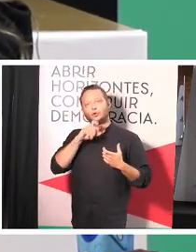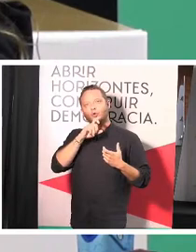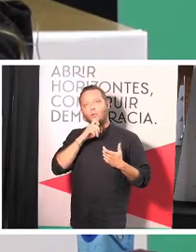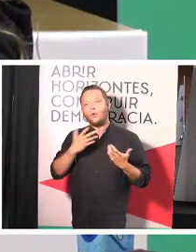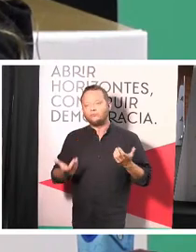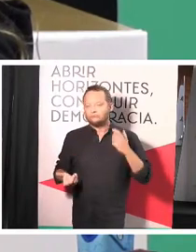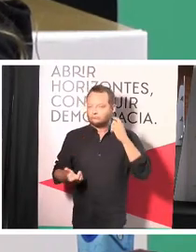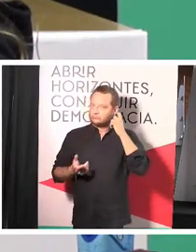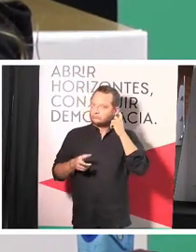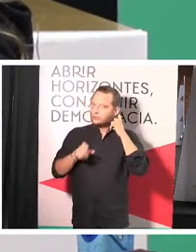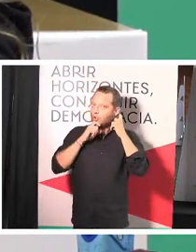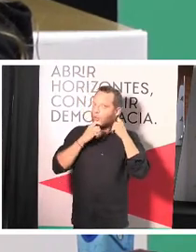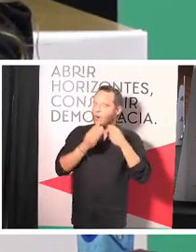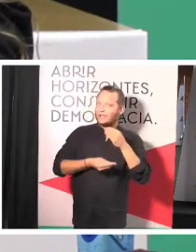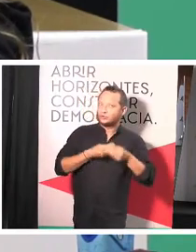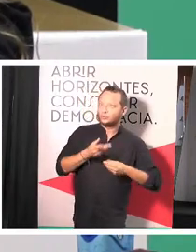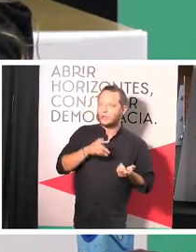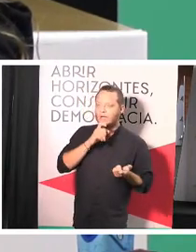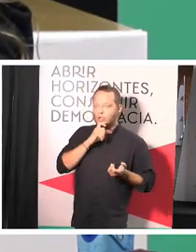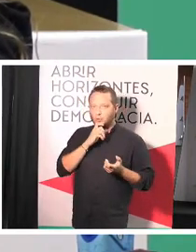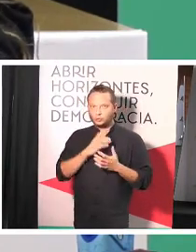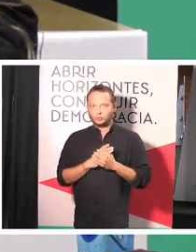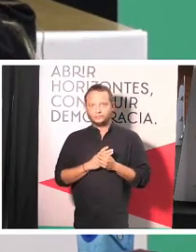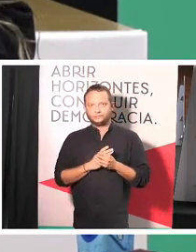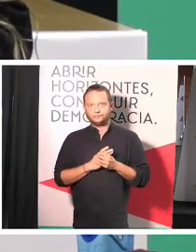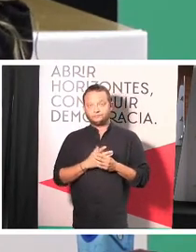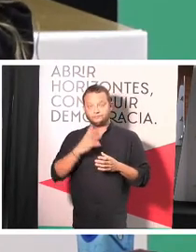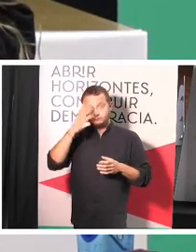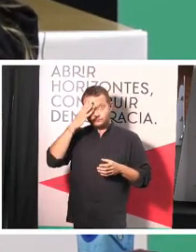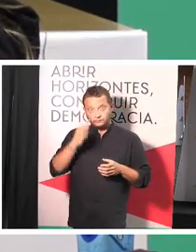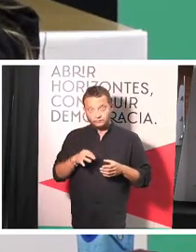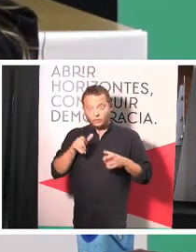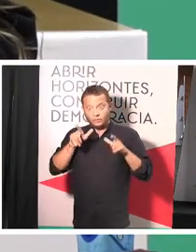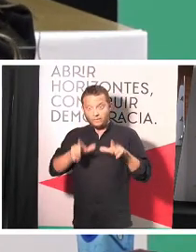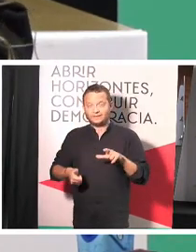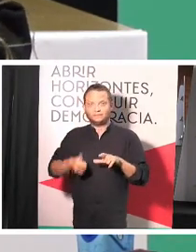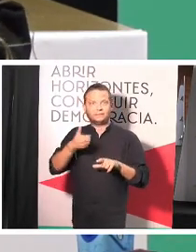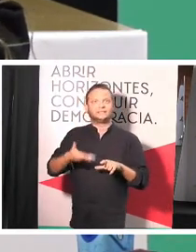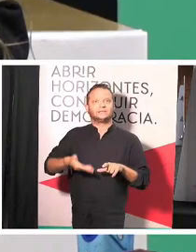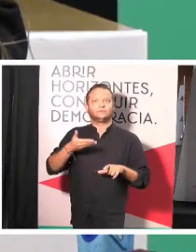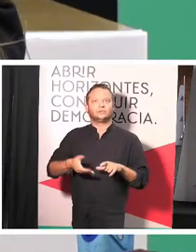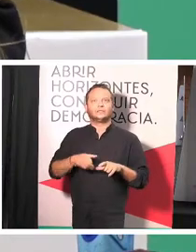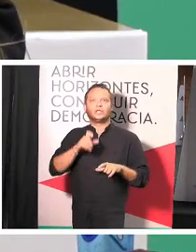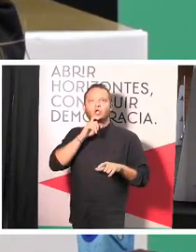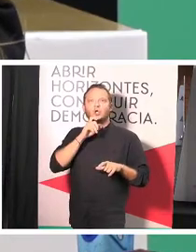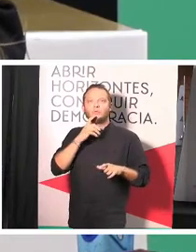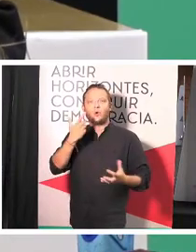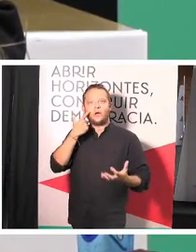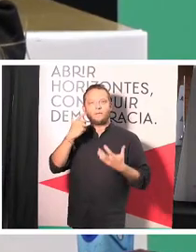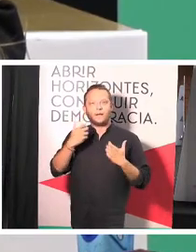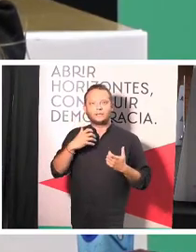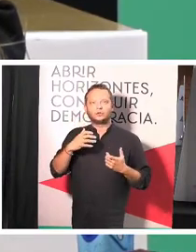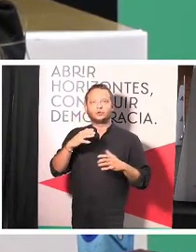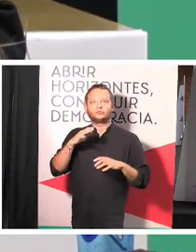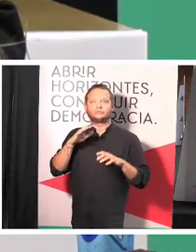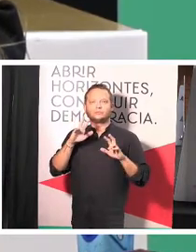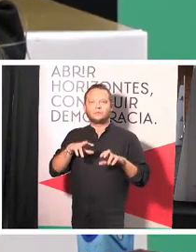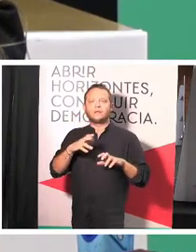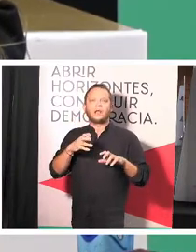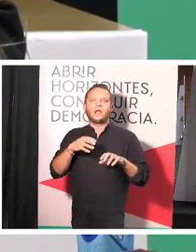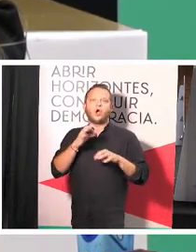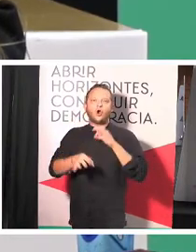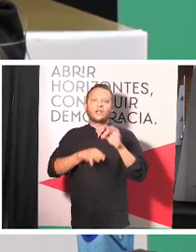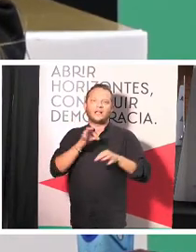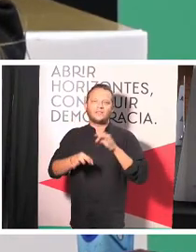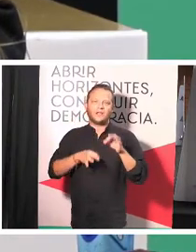son, cómo actúan, sino que creo que es de las partes más importantes, ¿no? ¿Qué impacto están teniendo sobre la organización de la